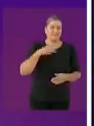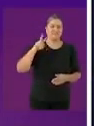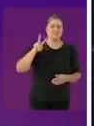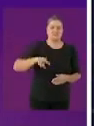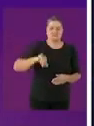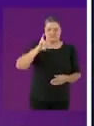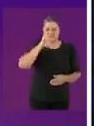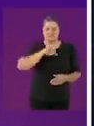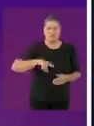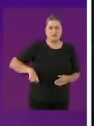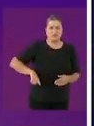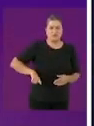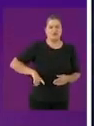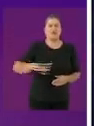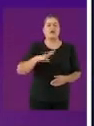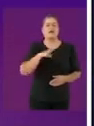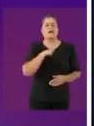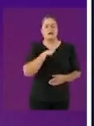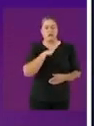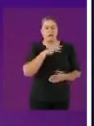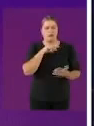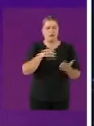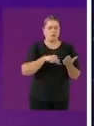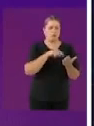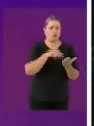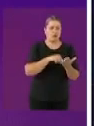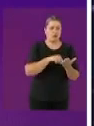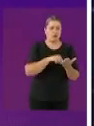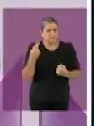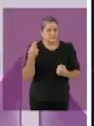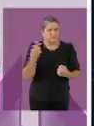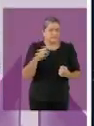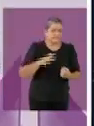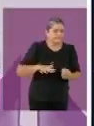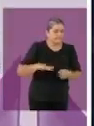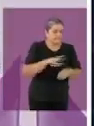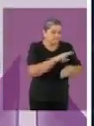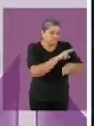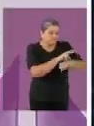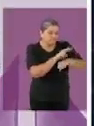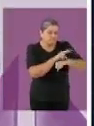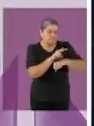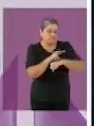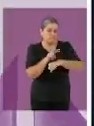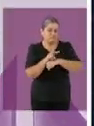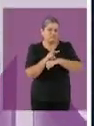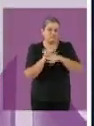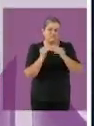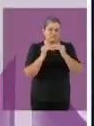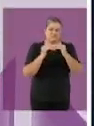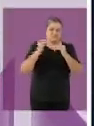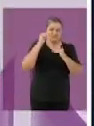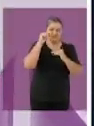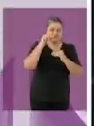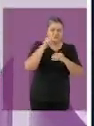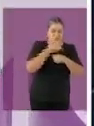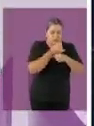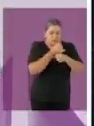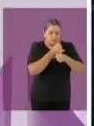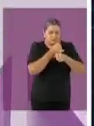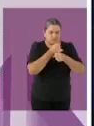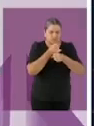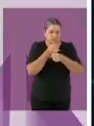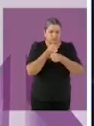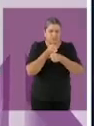debate de los años 90s sí efectivamente muy pobre insisto eh estar sentados también le